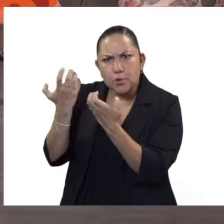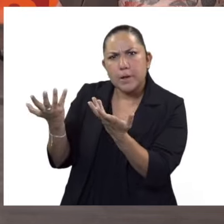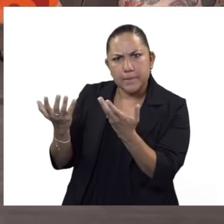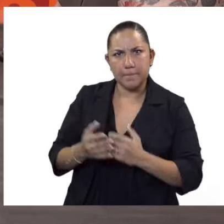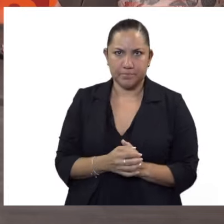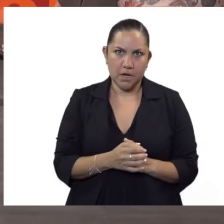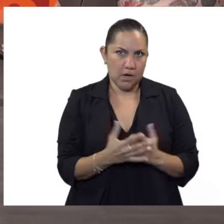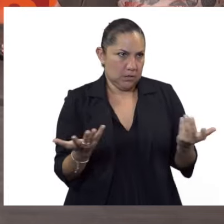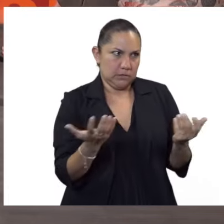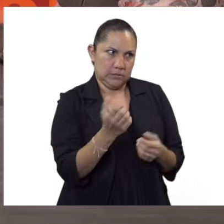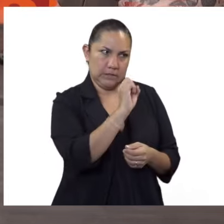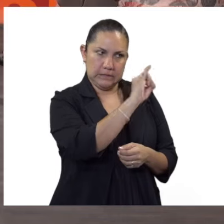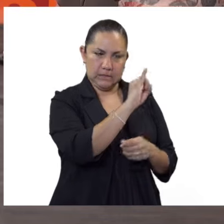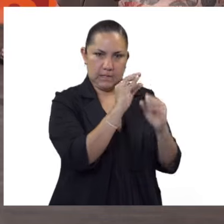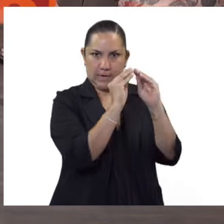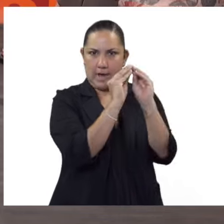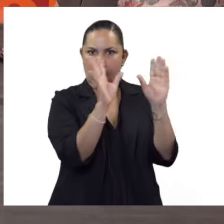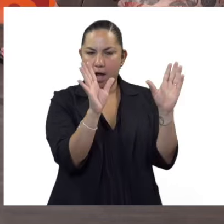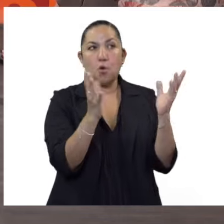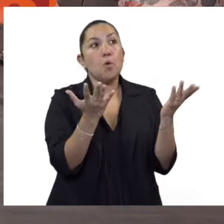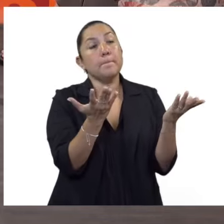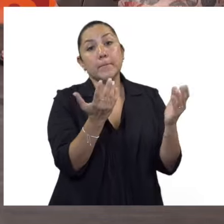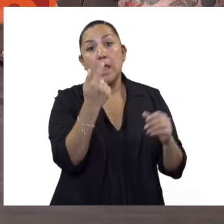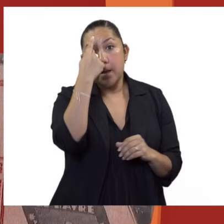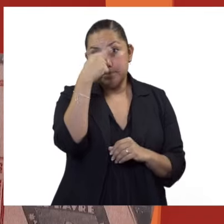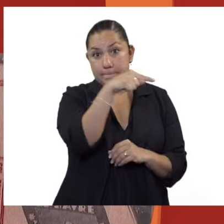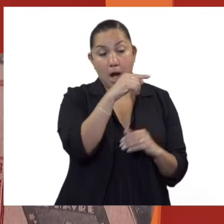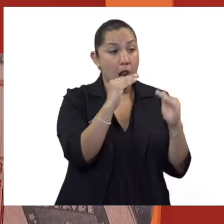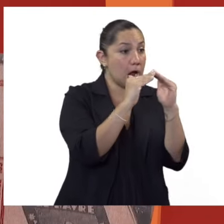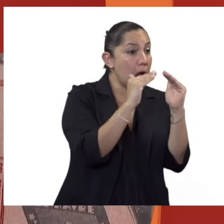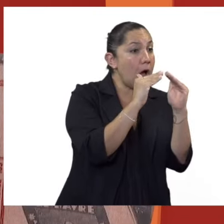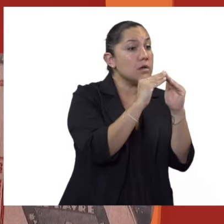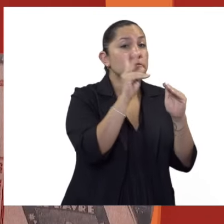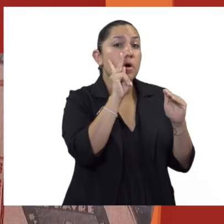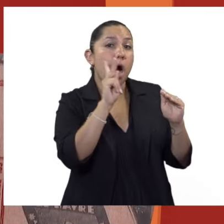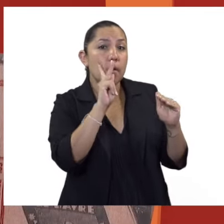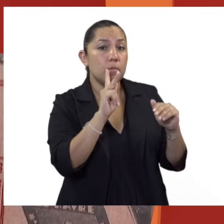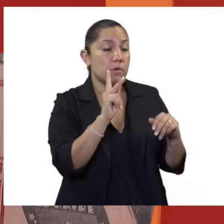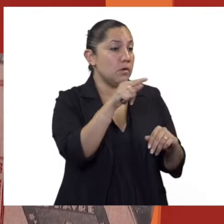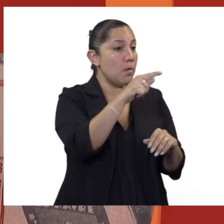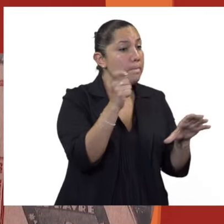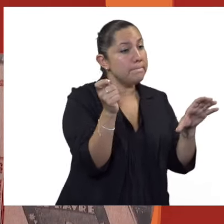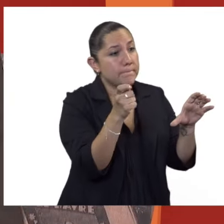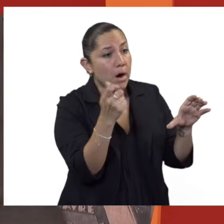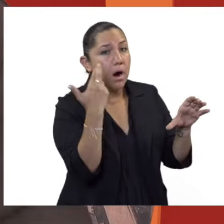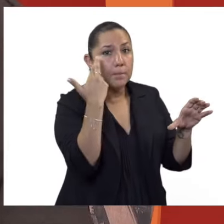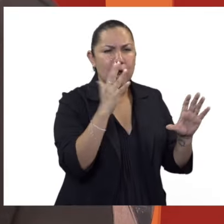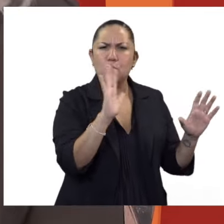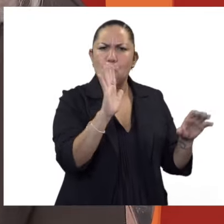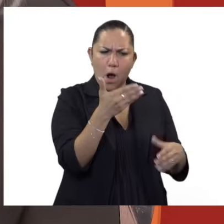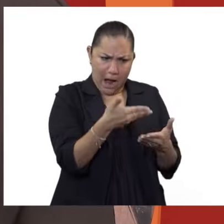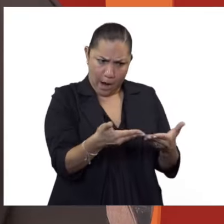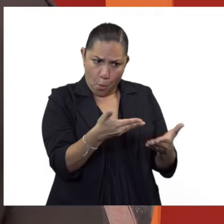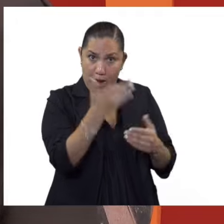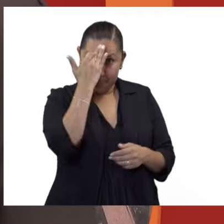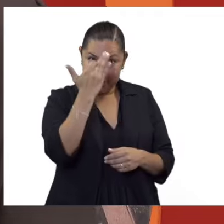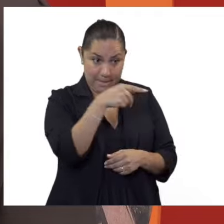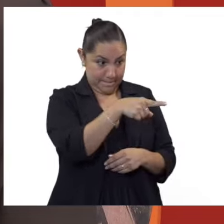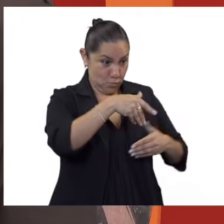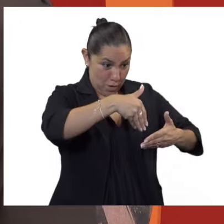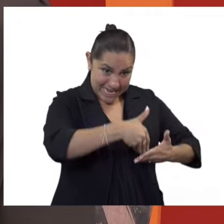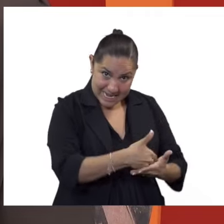a esas pruebas y este Hoy podemos hay una prueba que se puede hacer desde el